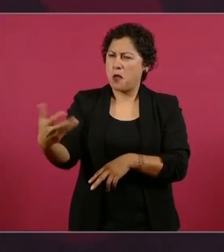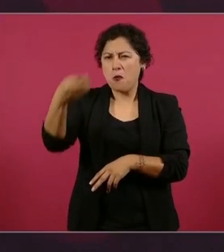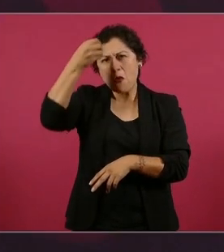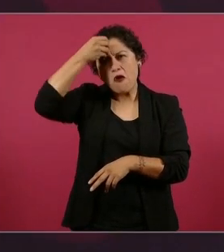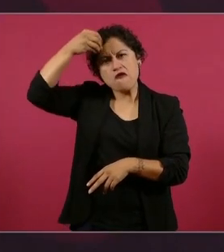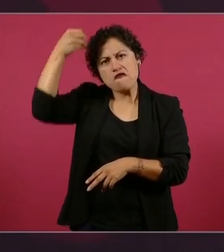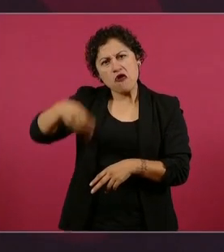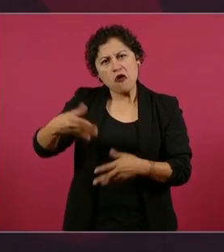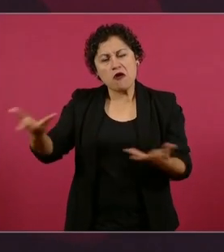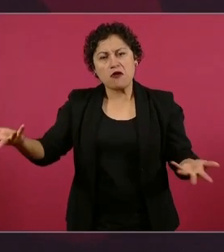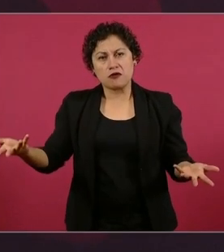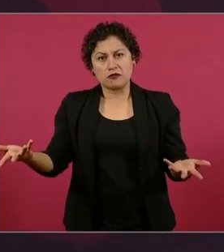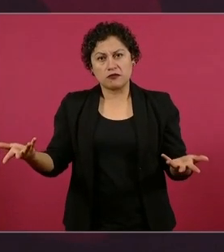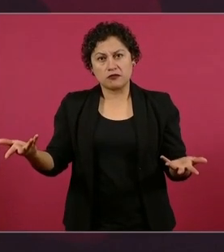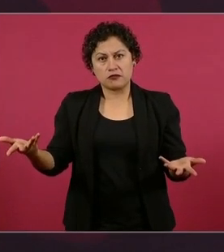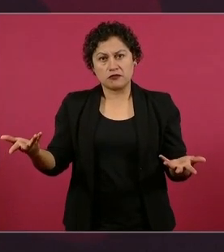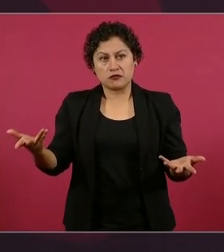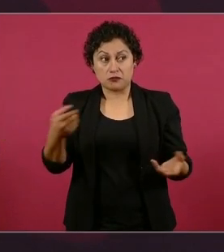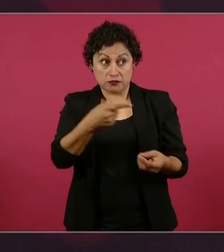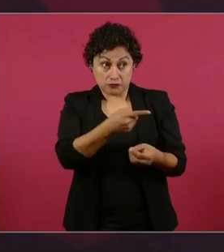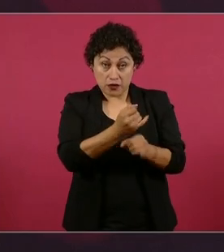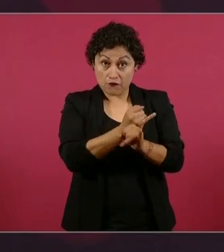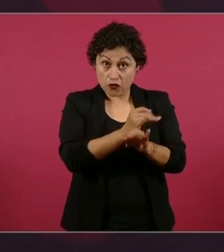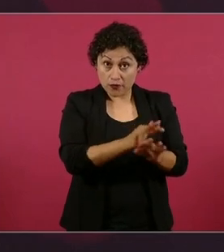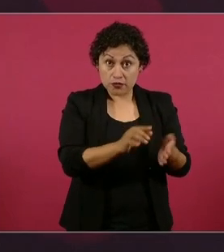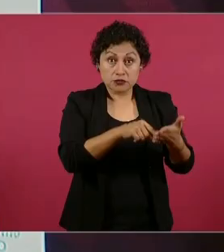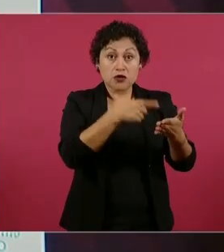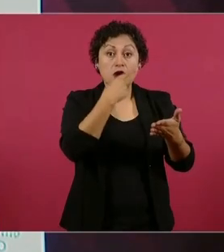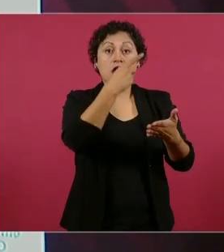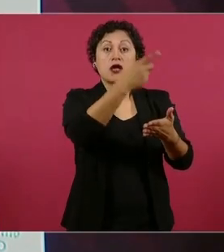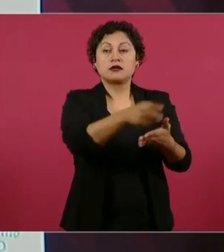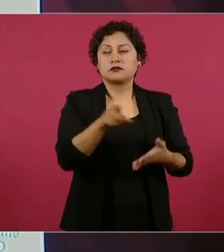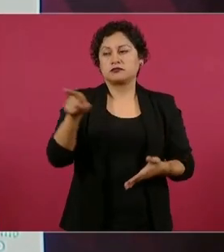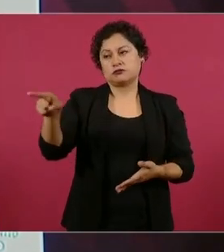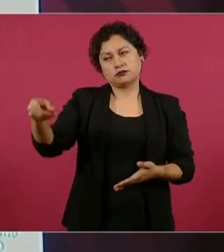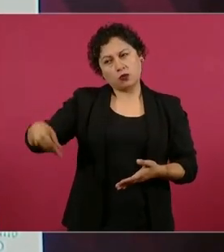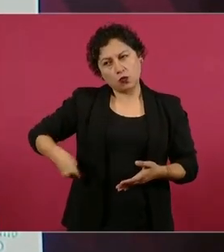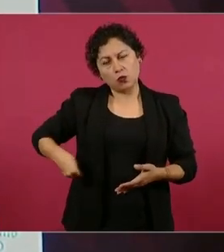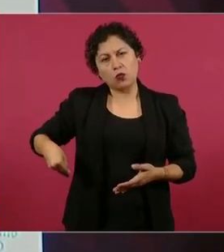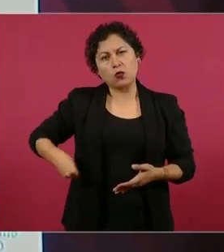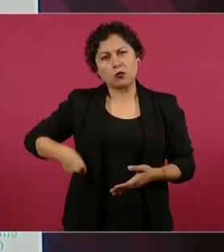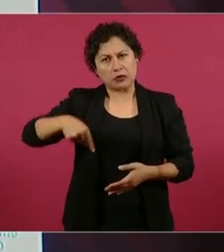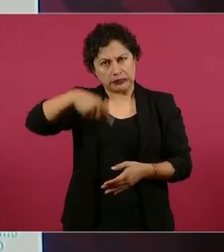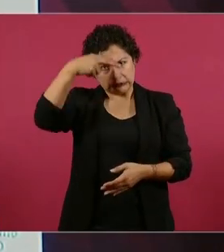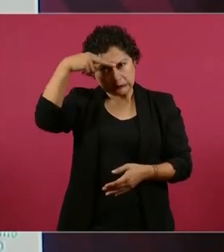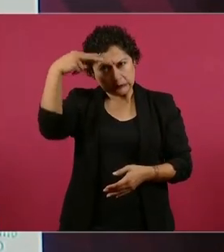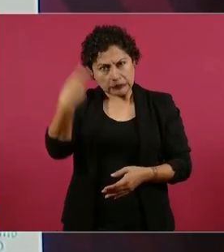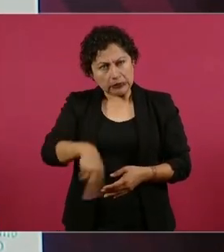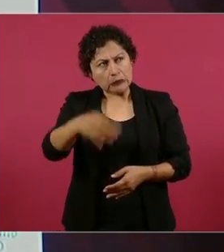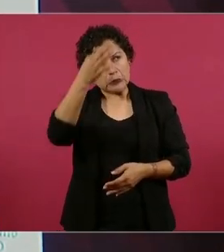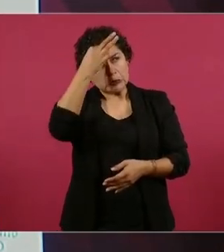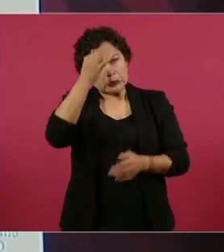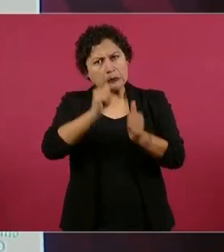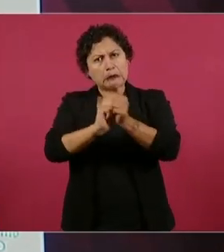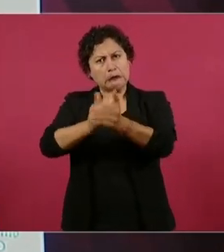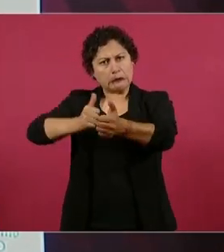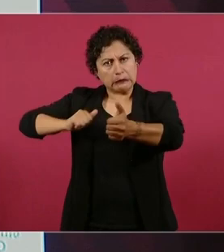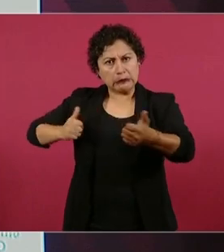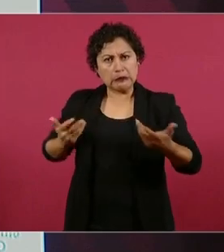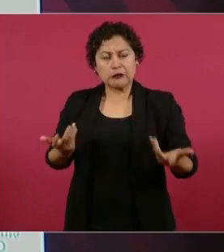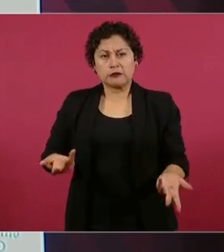de que por culpa de ellos no avanzábamos en la educación en México, y a los